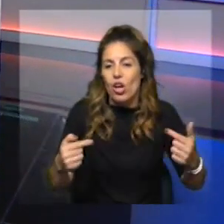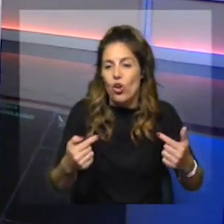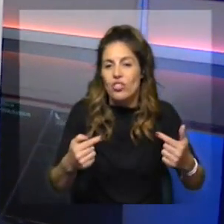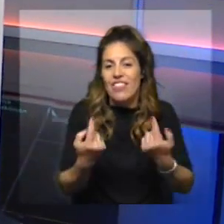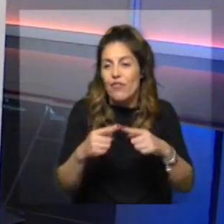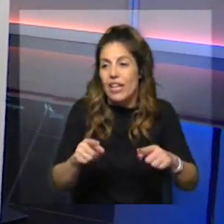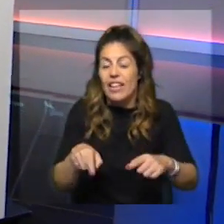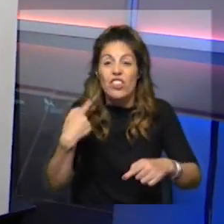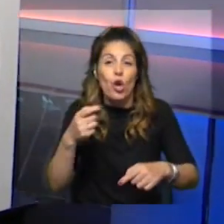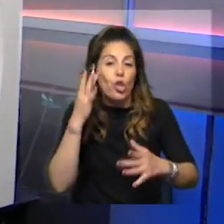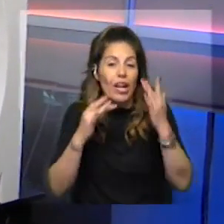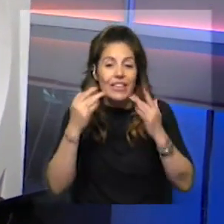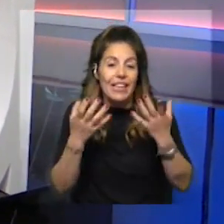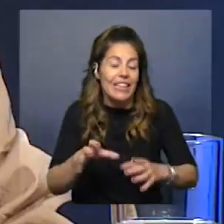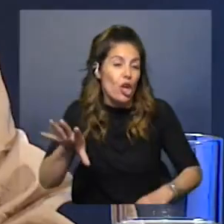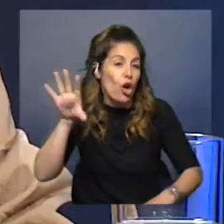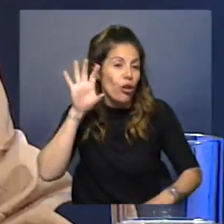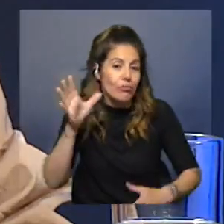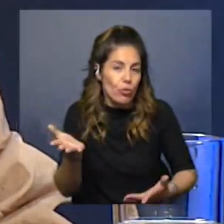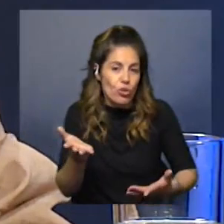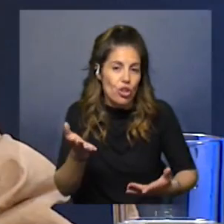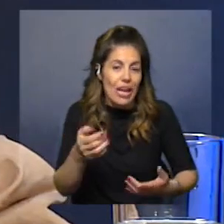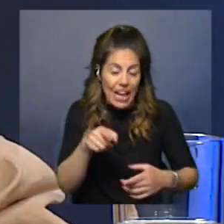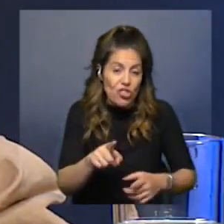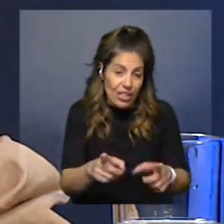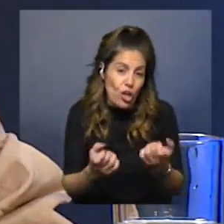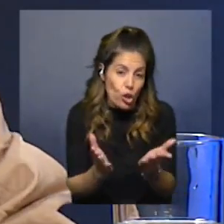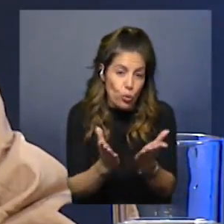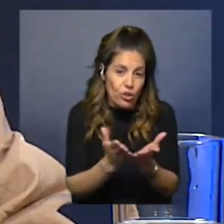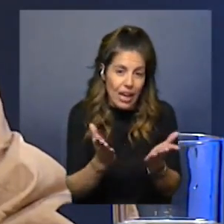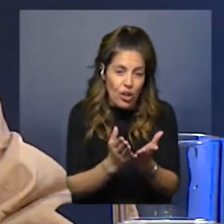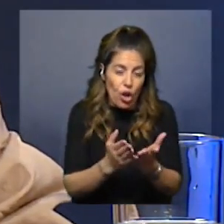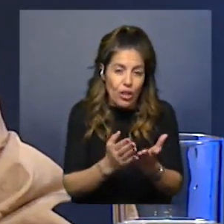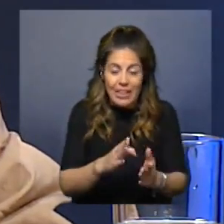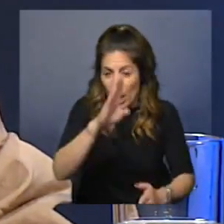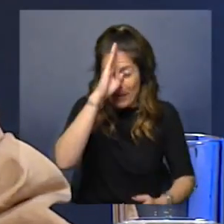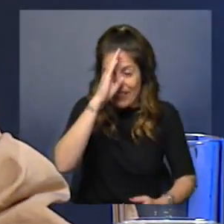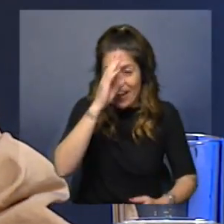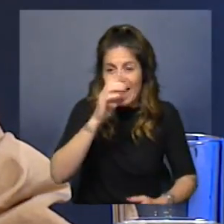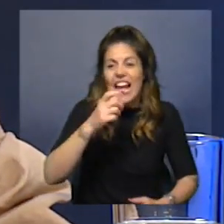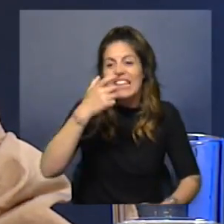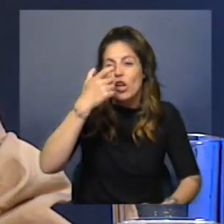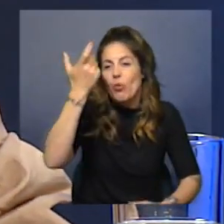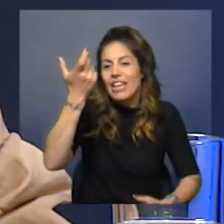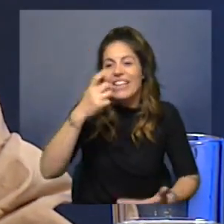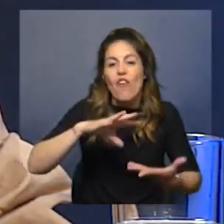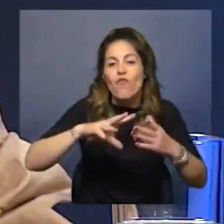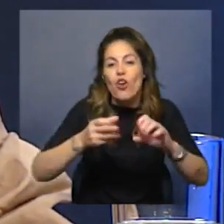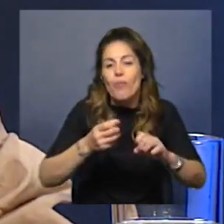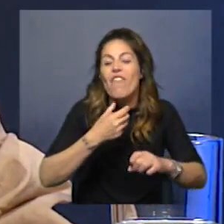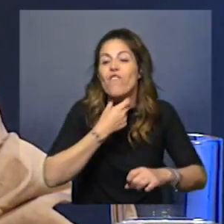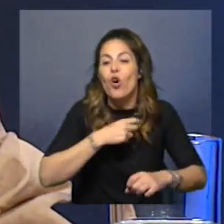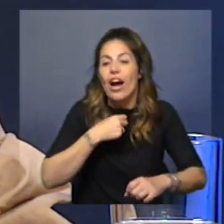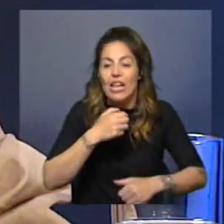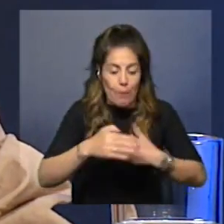artista. Entonces, eso tenés que estudiarlo y aprenderlo. Técnicas vocales que se utilizan para